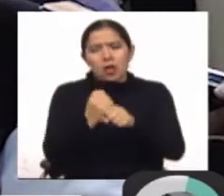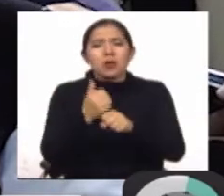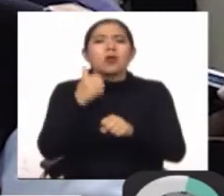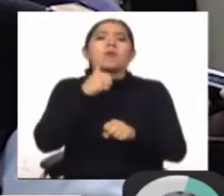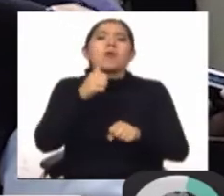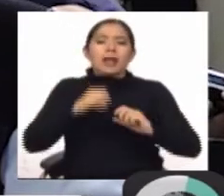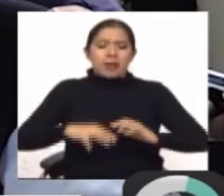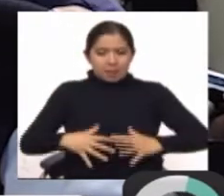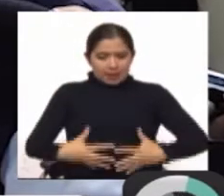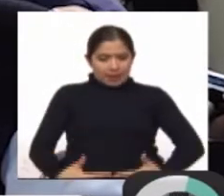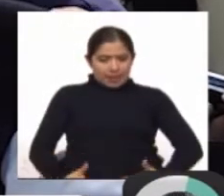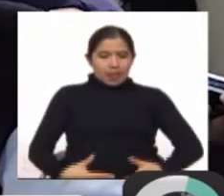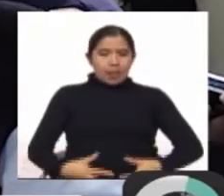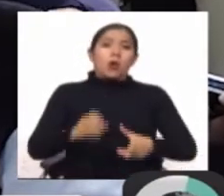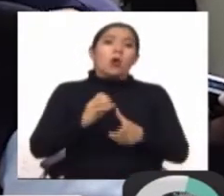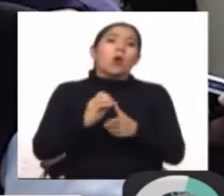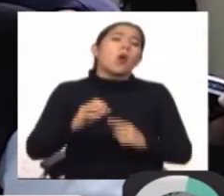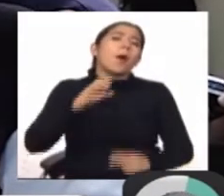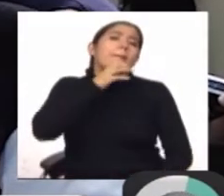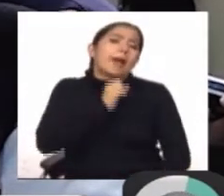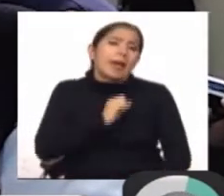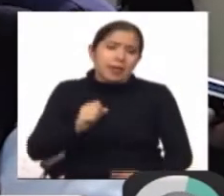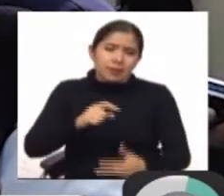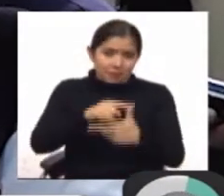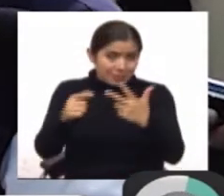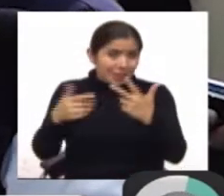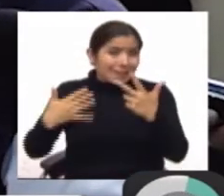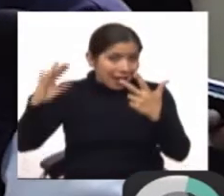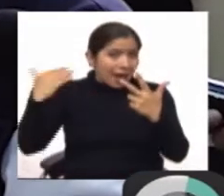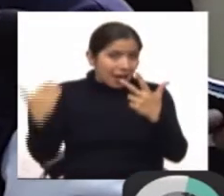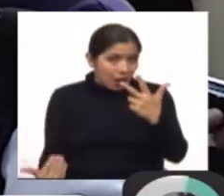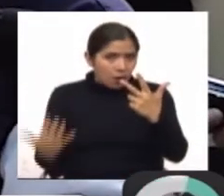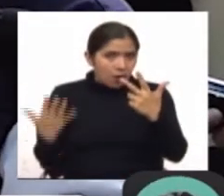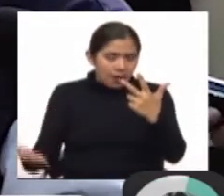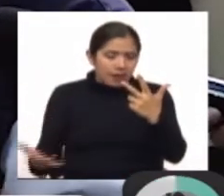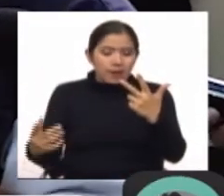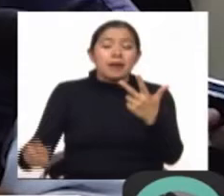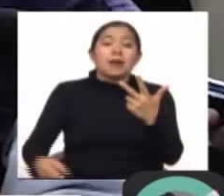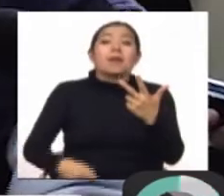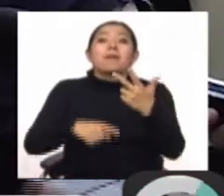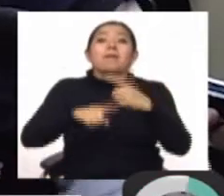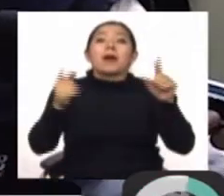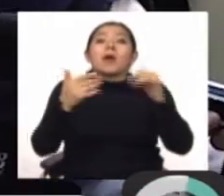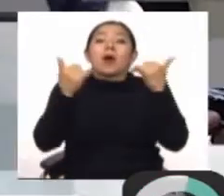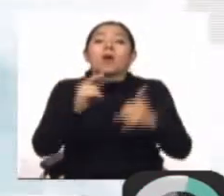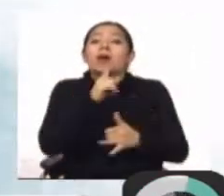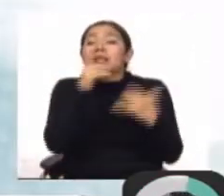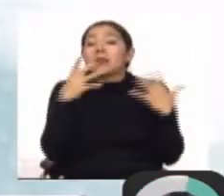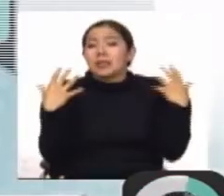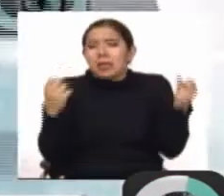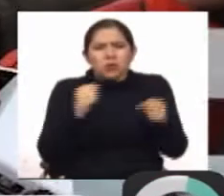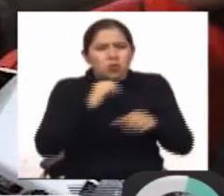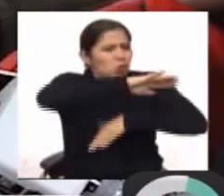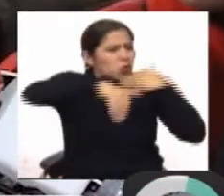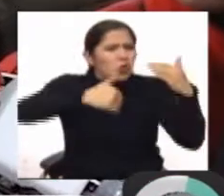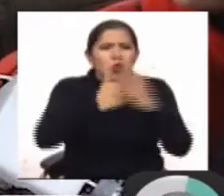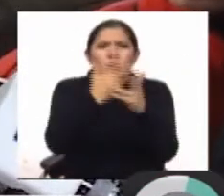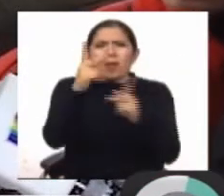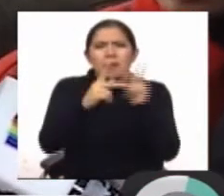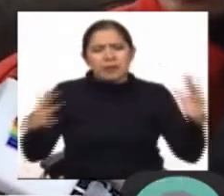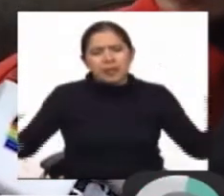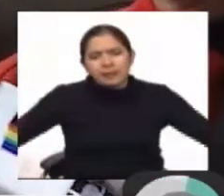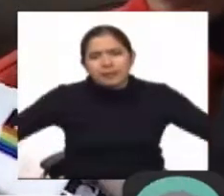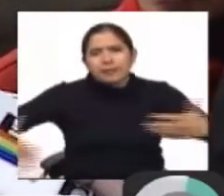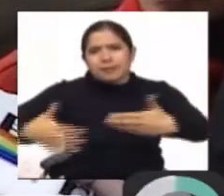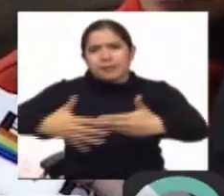adultos mayores, pero ya con el seguro universal, con el sistema universal, pues esto va a absorber a toda esta población. Debemos reordenarnos